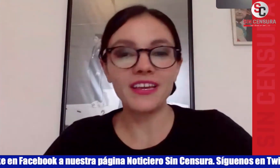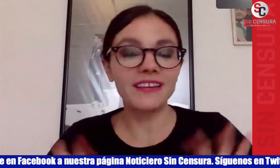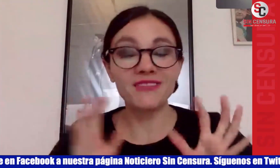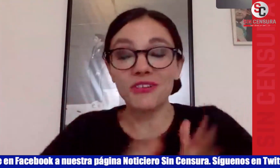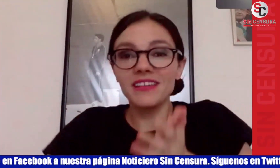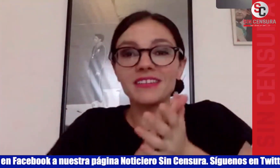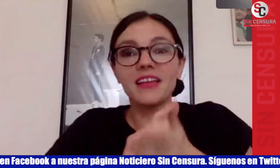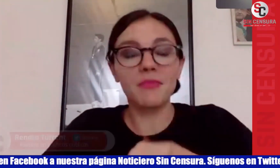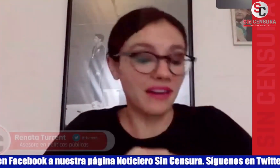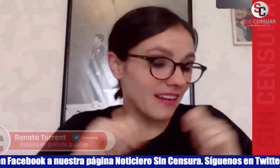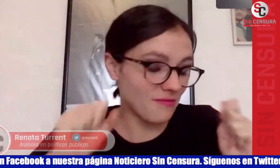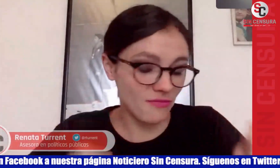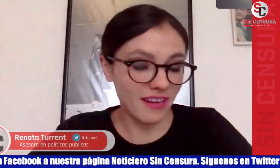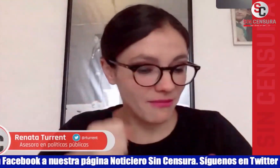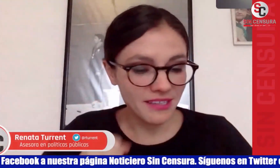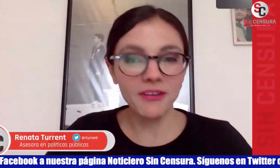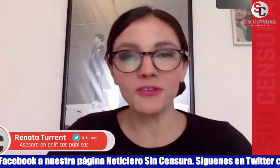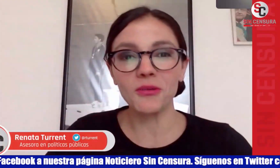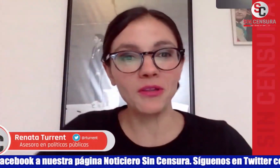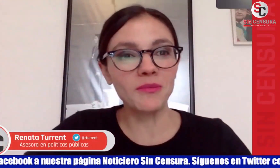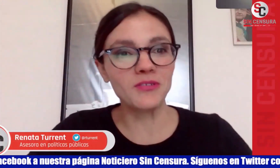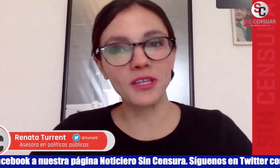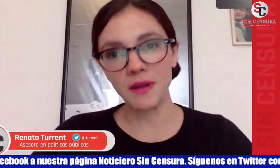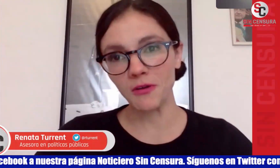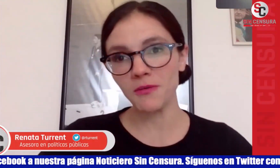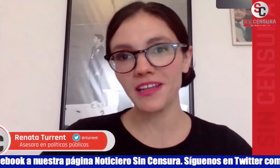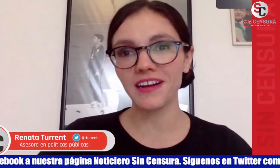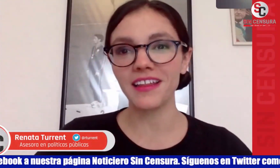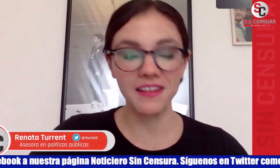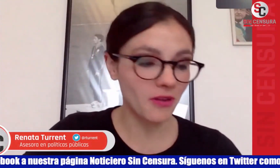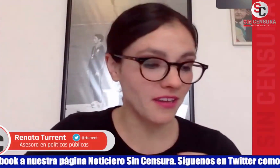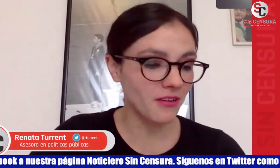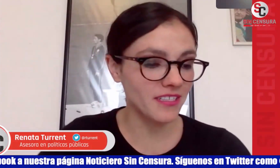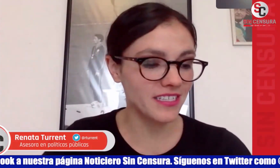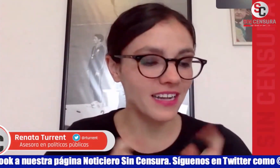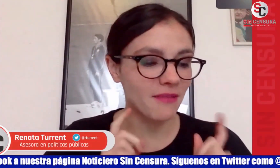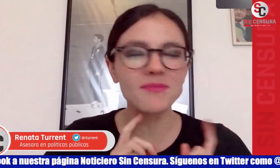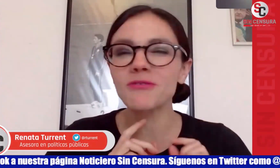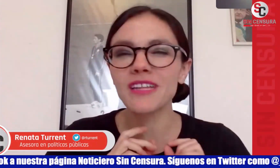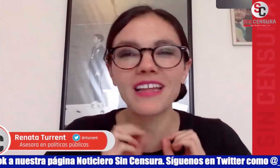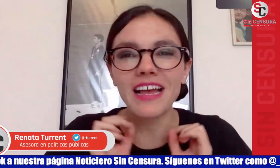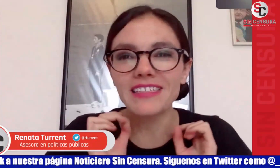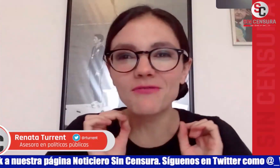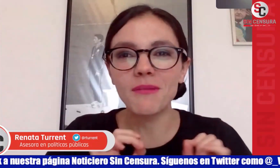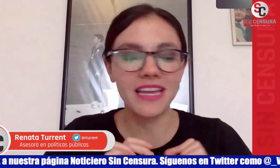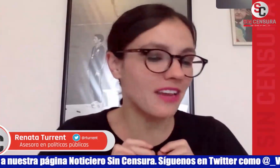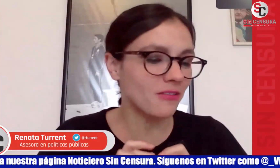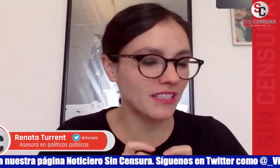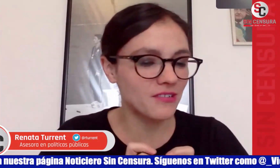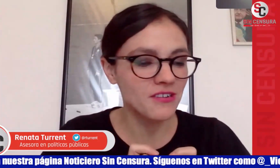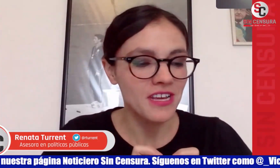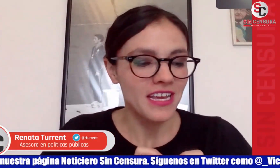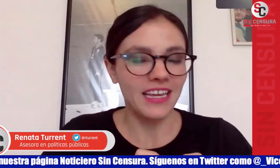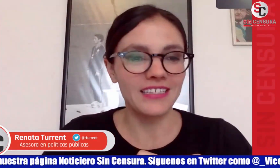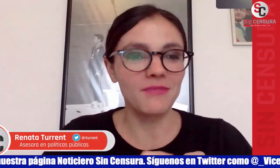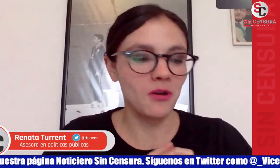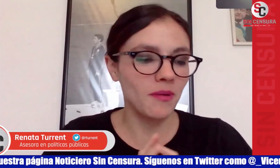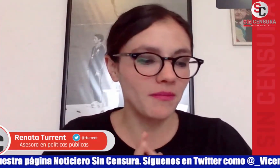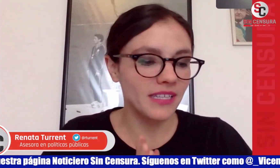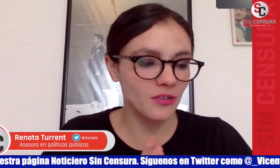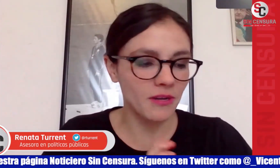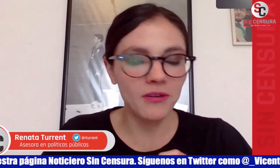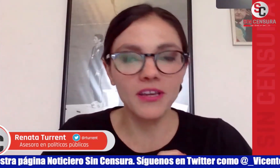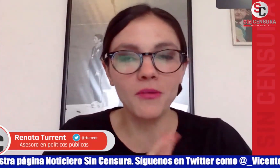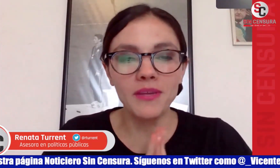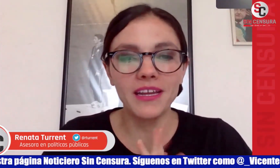Bueno, ya estoy lista aquí me estaba yo tomando mis notas para no olvidar nada de lo que quiero decir. Nada más me gustaría hacer una pequeña anotación, si me lo